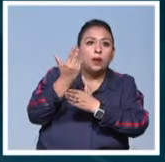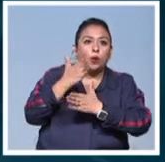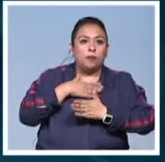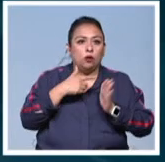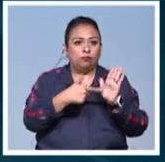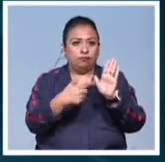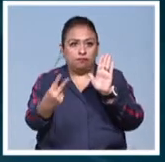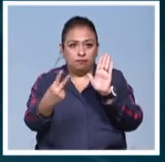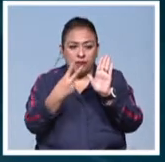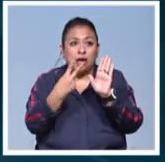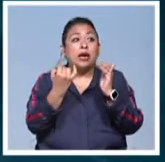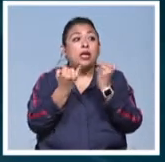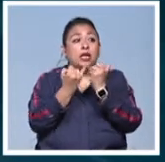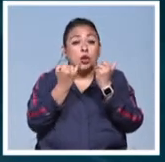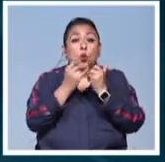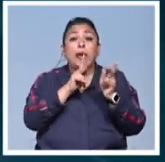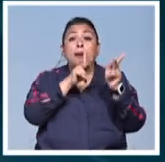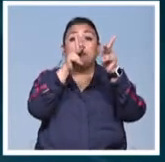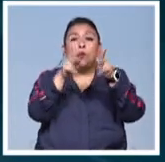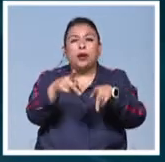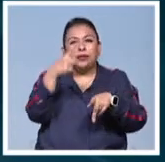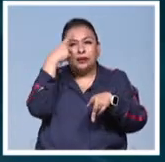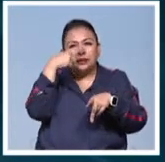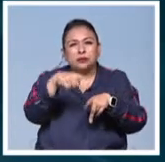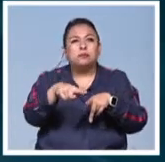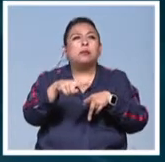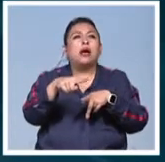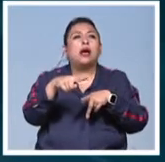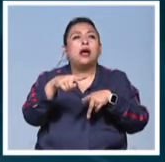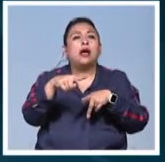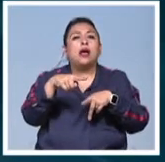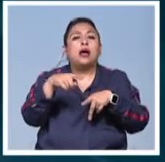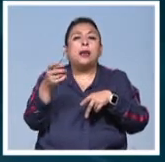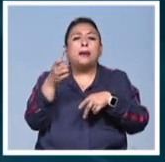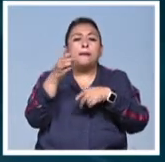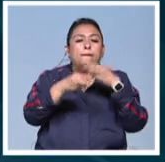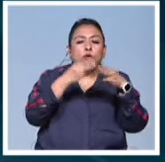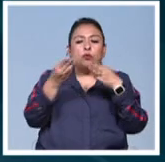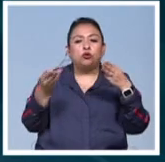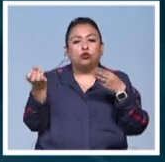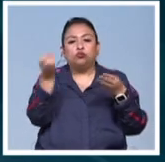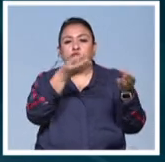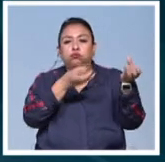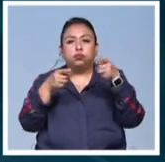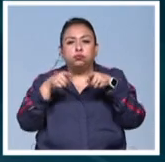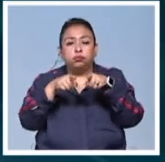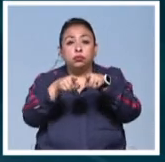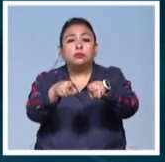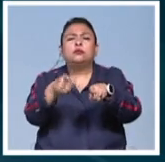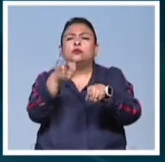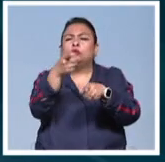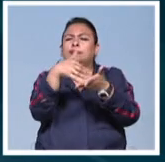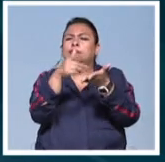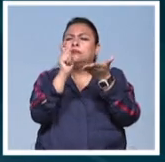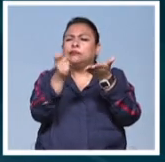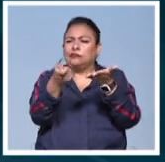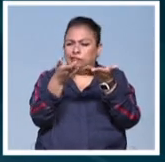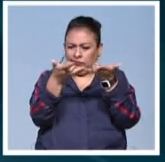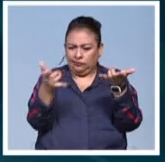para mostrar lo nuestro. También son puentes para transitar por esos mundos paralelos que enriquecen al nuestro. Cuénteme qué lee,